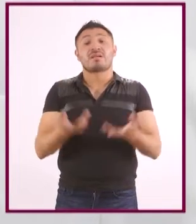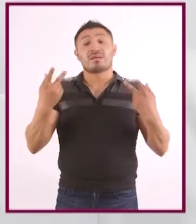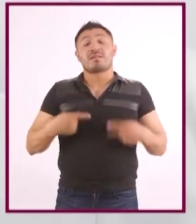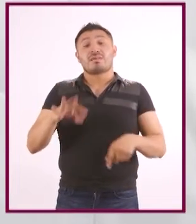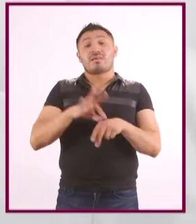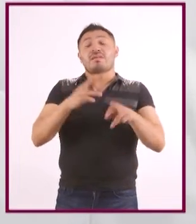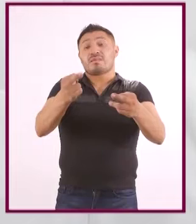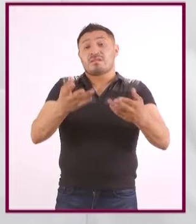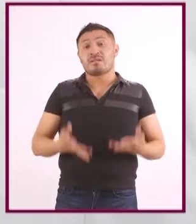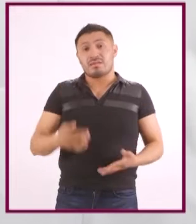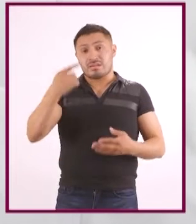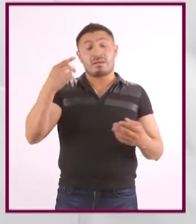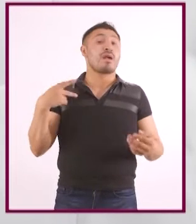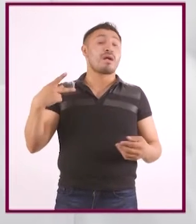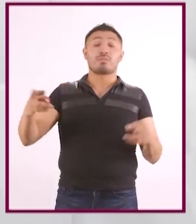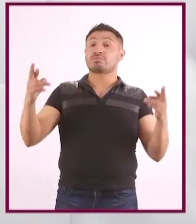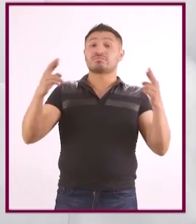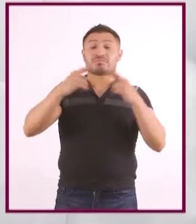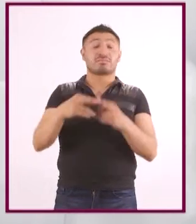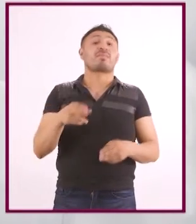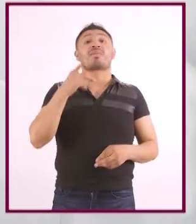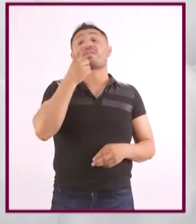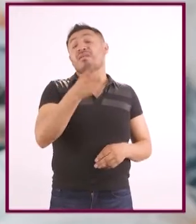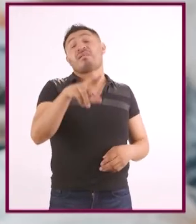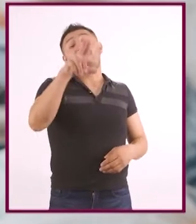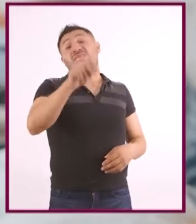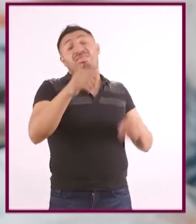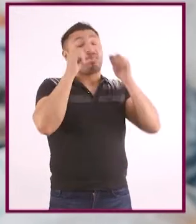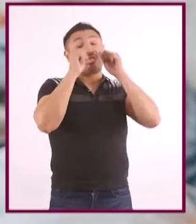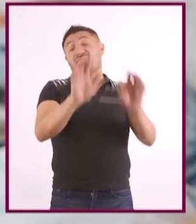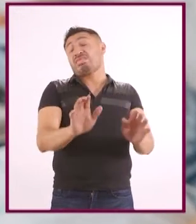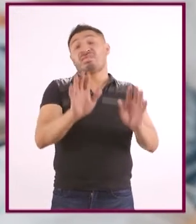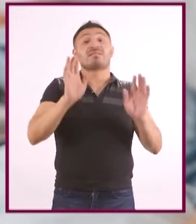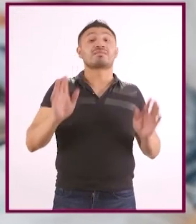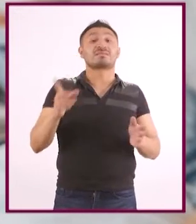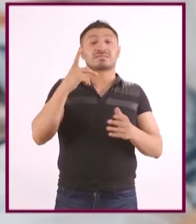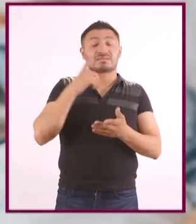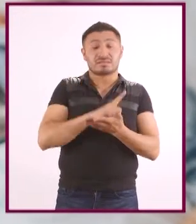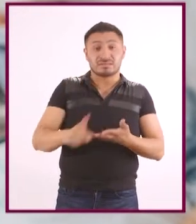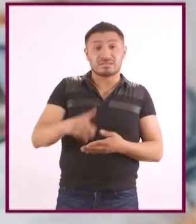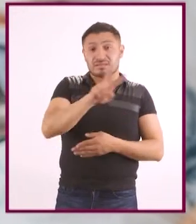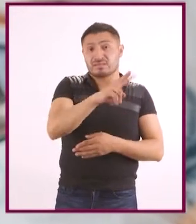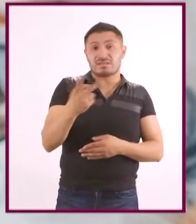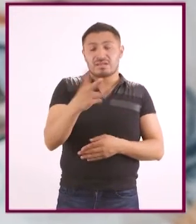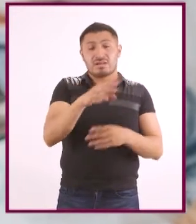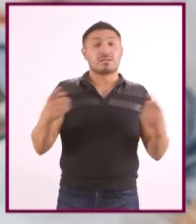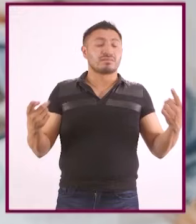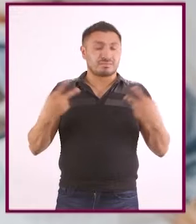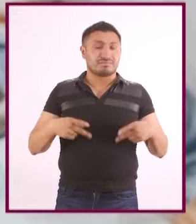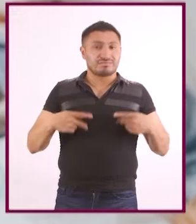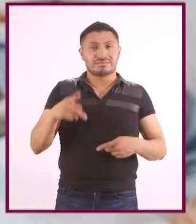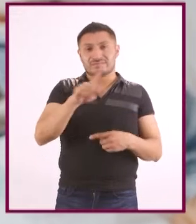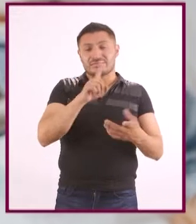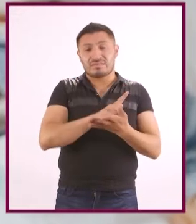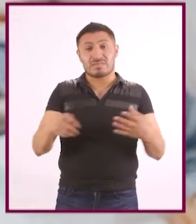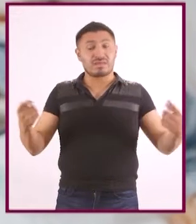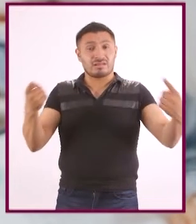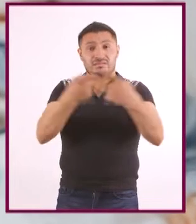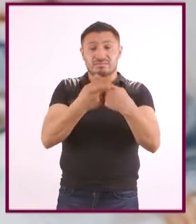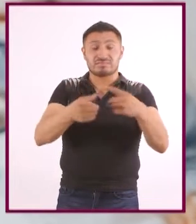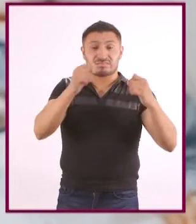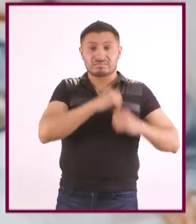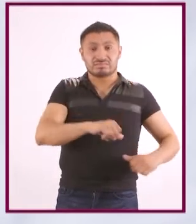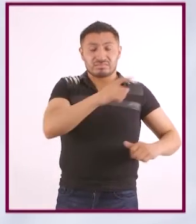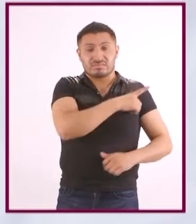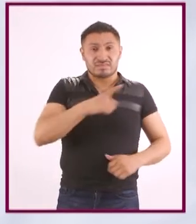un doctor que por cuestiones religiosas se niega a atenderla, los derechos de ambas personas entran en conflicto. La autoridad debe